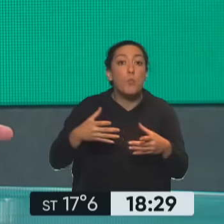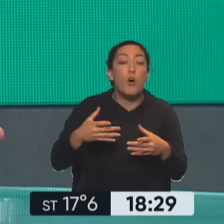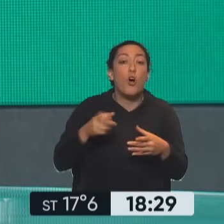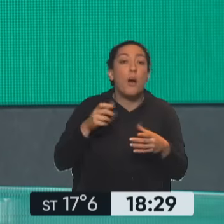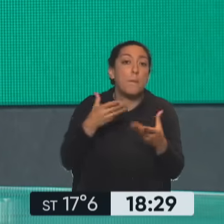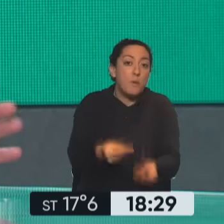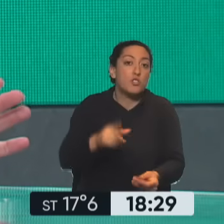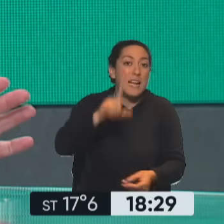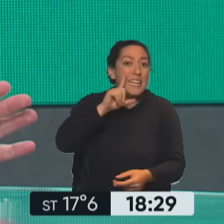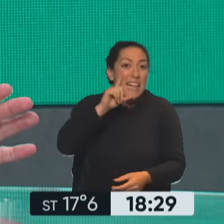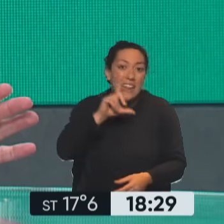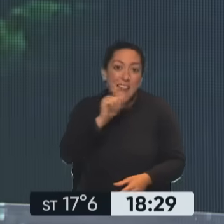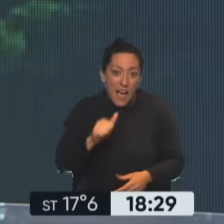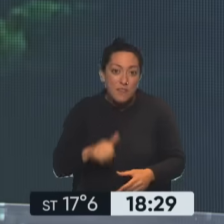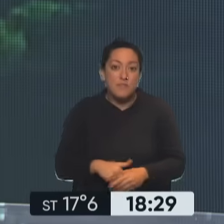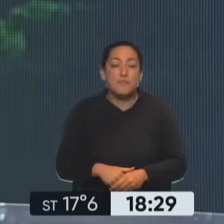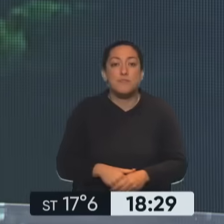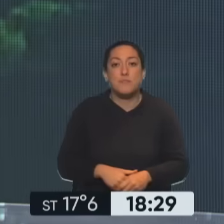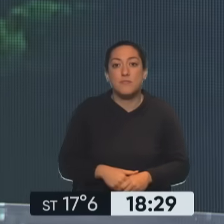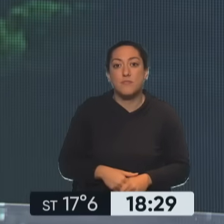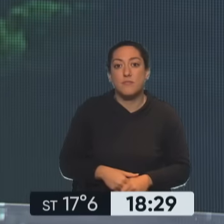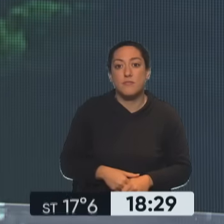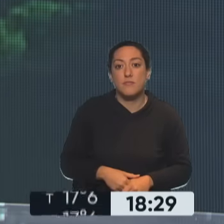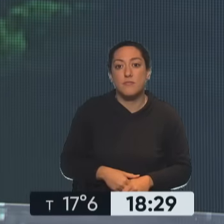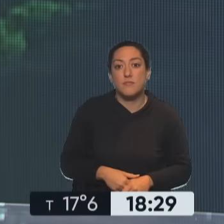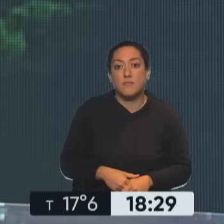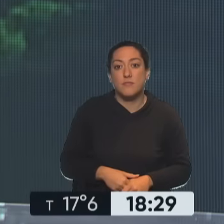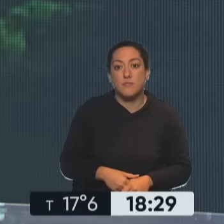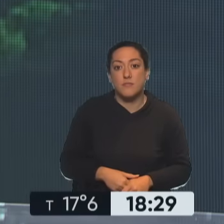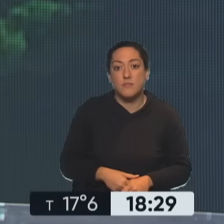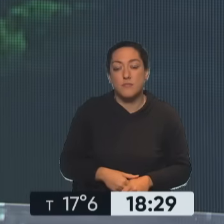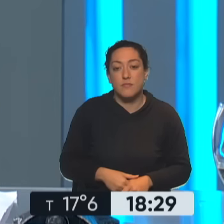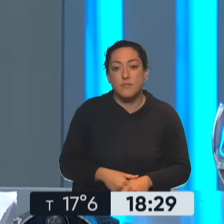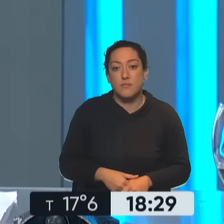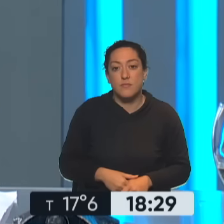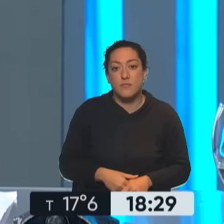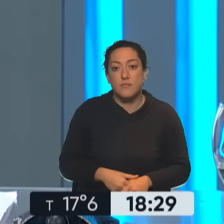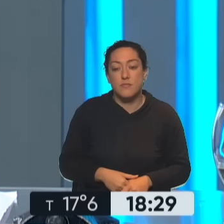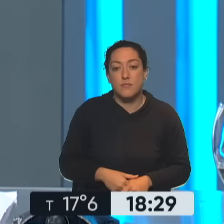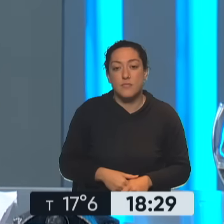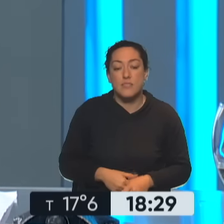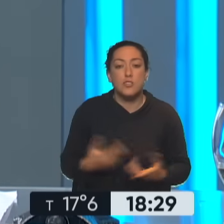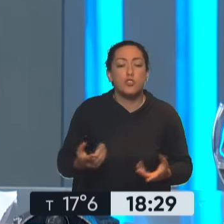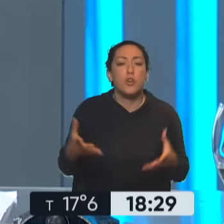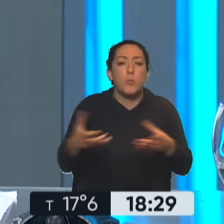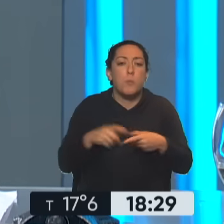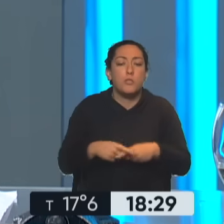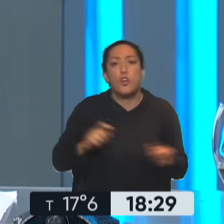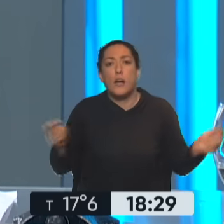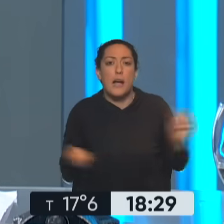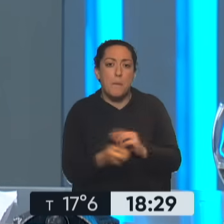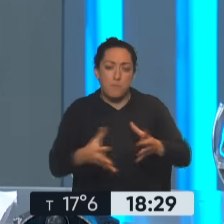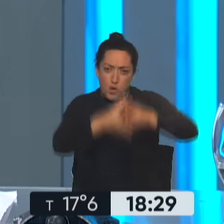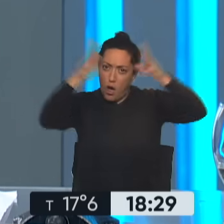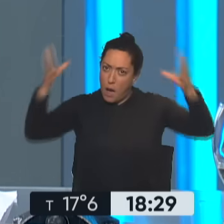Lari. Hay que tenerlos en cuenta, ¿o no? Por supuesto. Bueno, Juntos por el Cambio, ¿qué se estima que puede pasar? Porque es una coalición muy